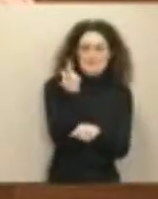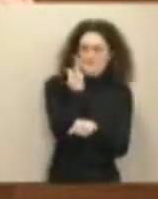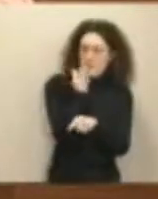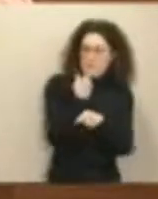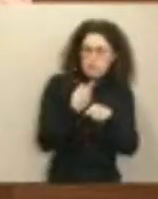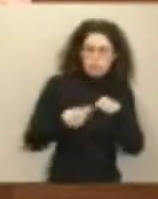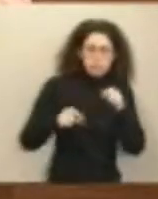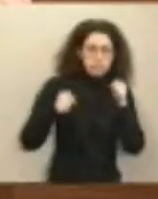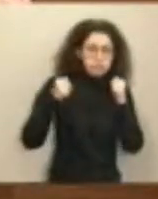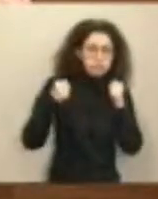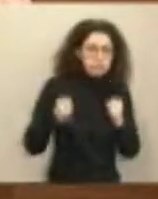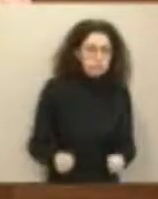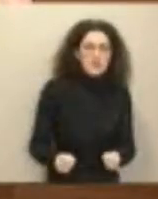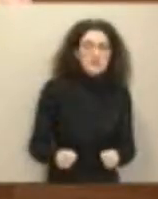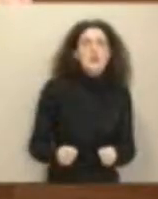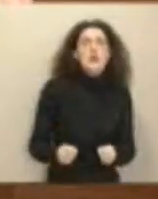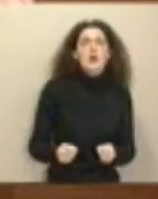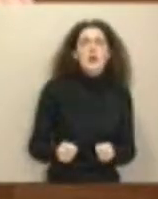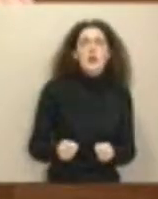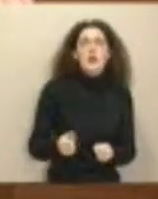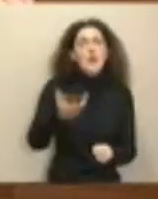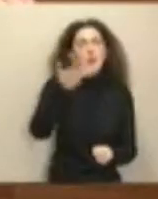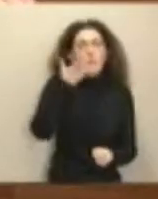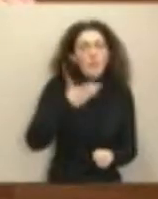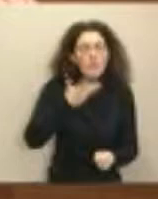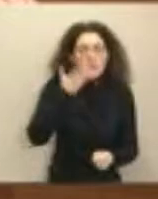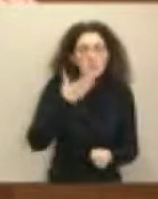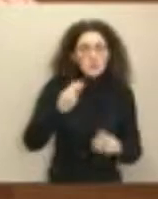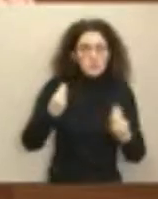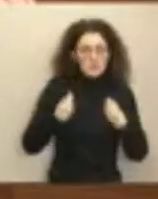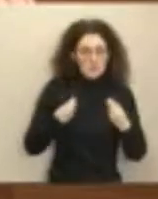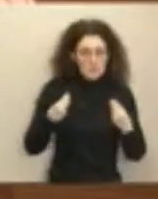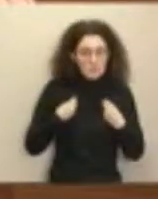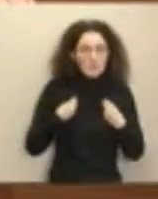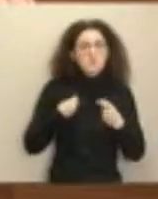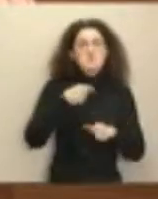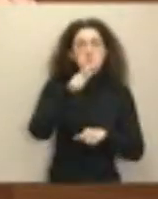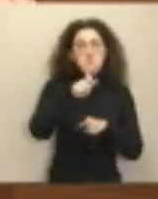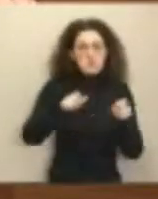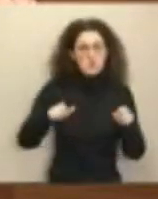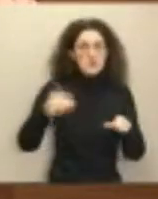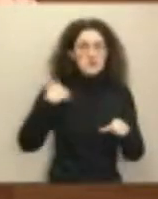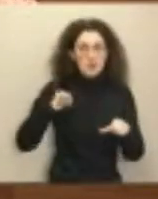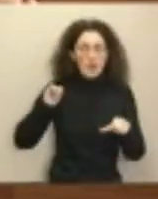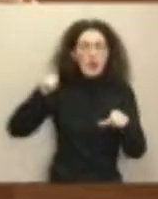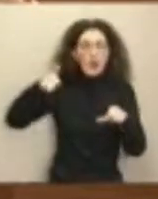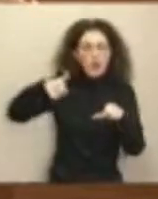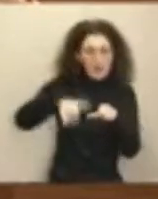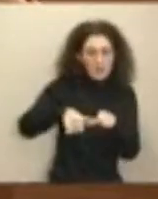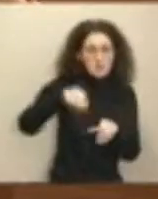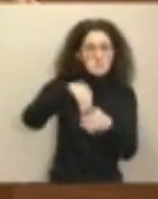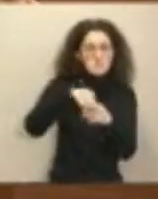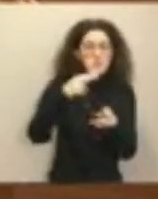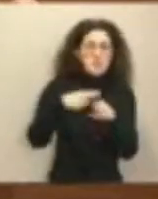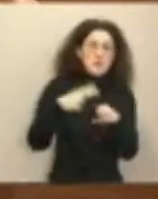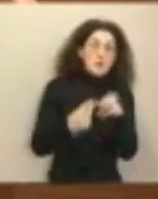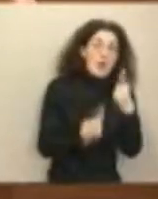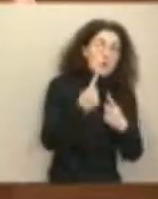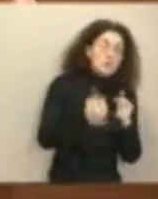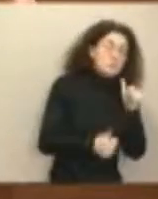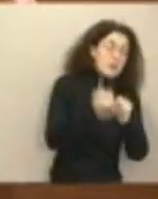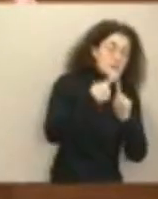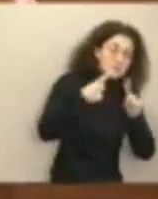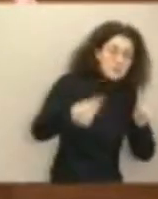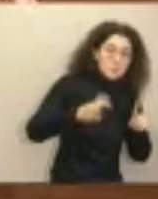opuesta a la que conocimos y vivimos los que llevamos un tiempo ya en política, unos más que otros,